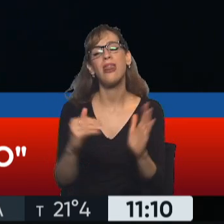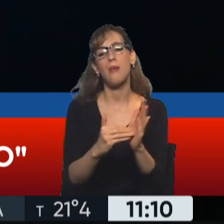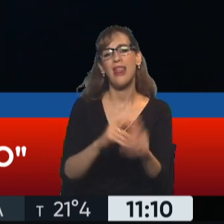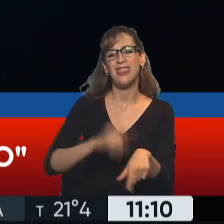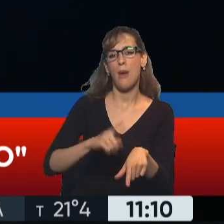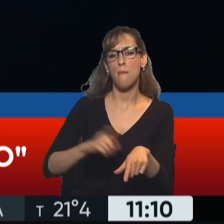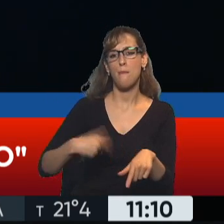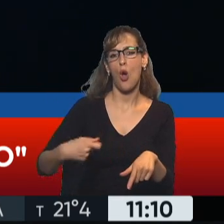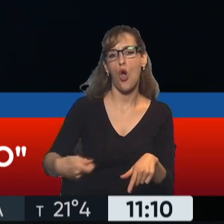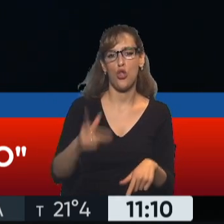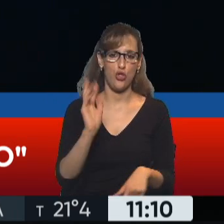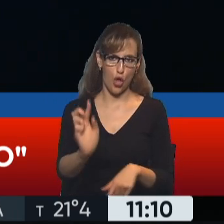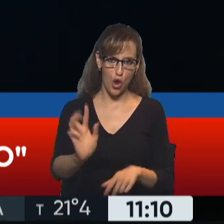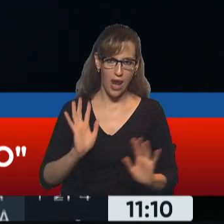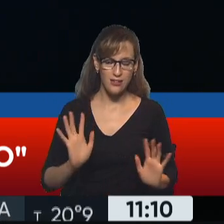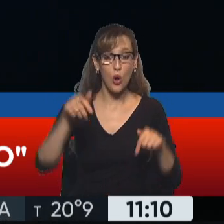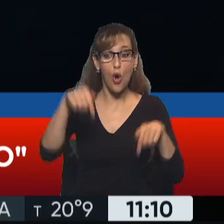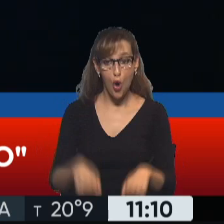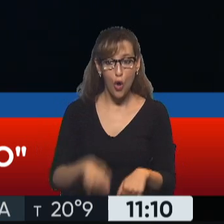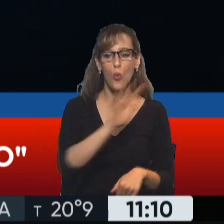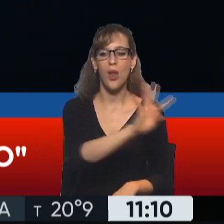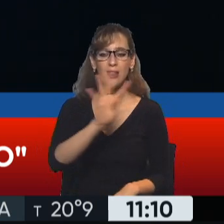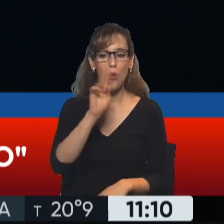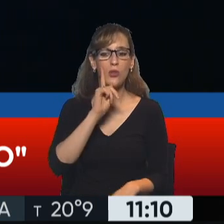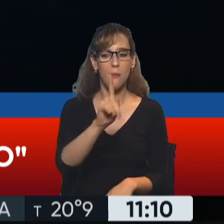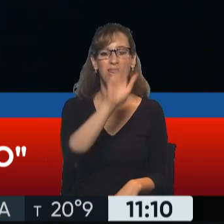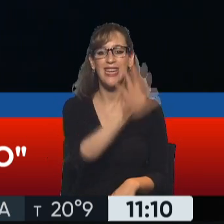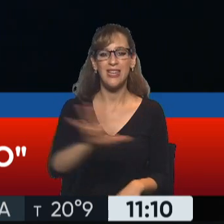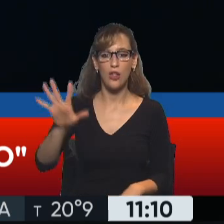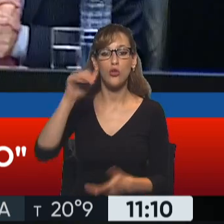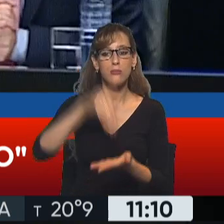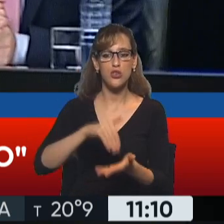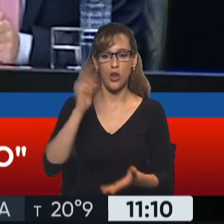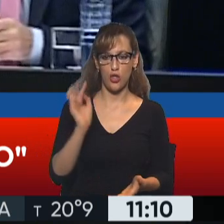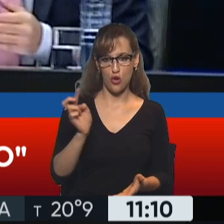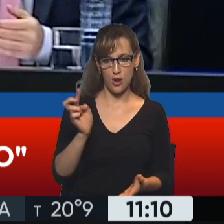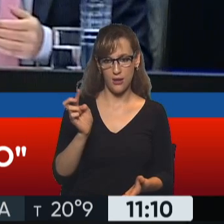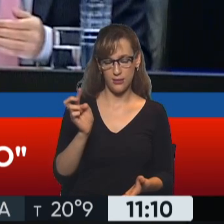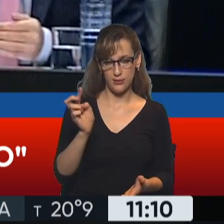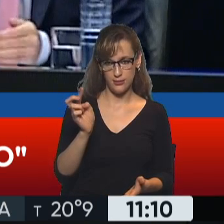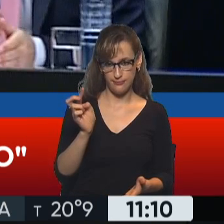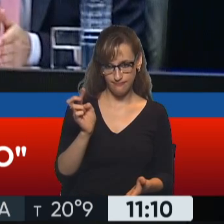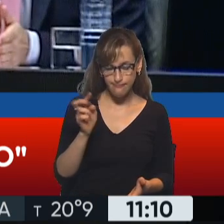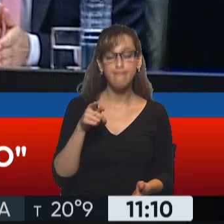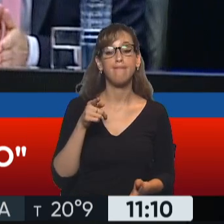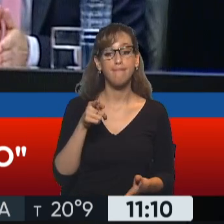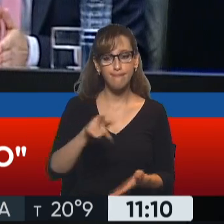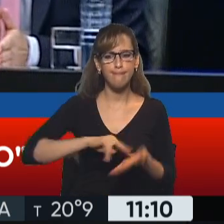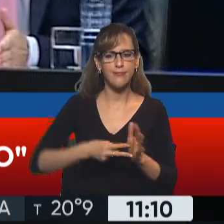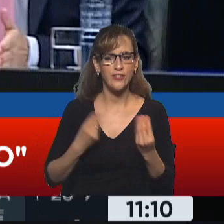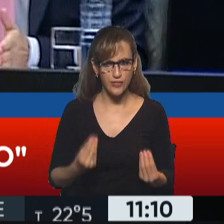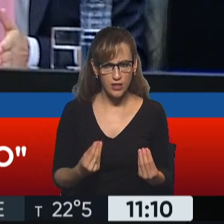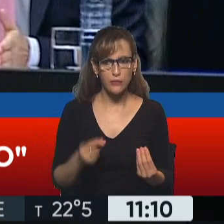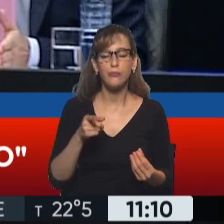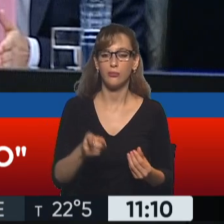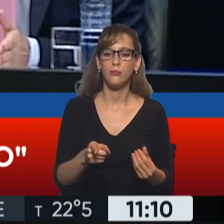medido en dólares. Hoy es alrededor de 44.500 millones de dólares. Y esto implica financiamiento para